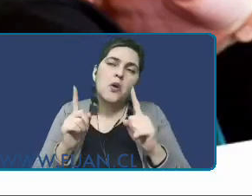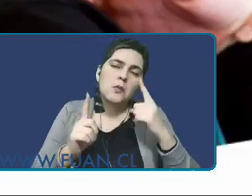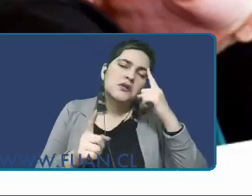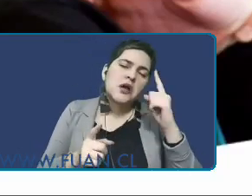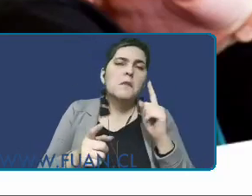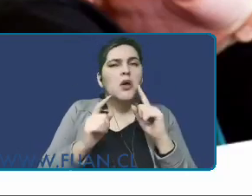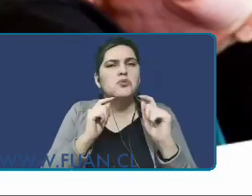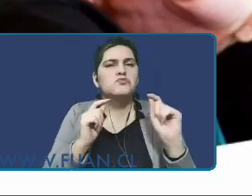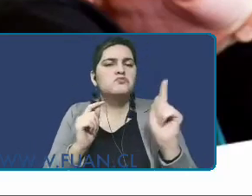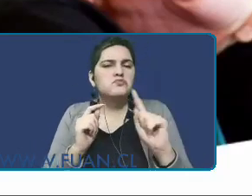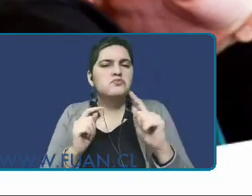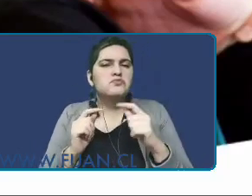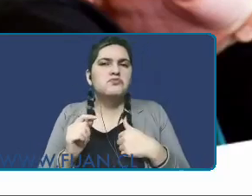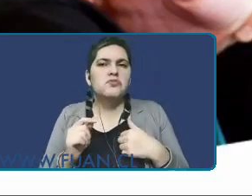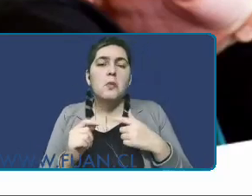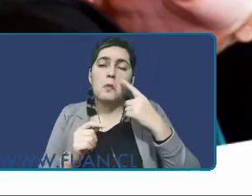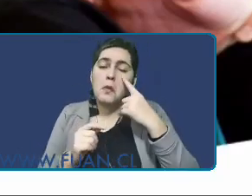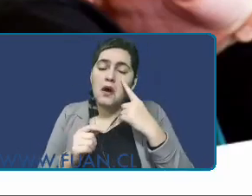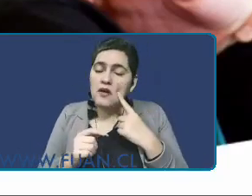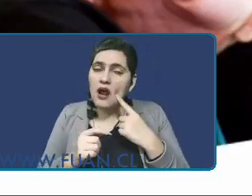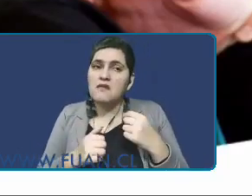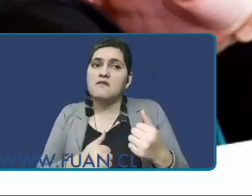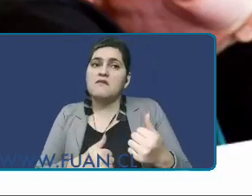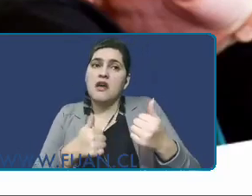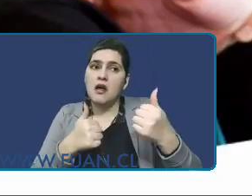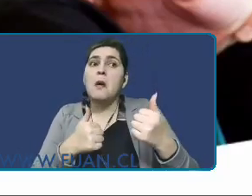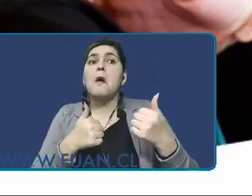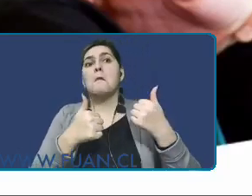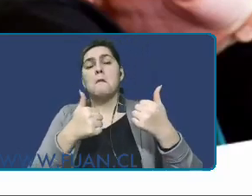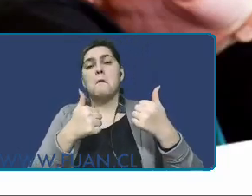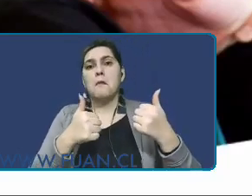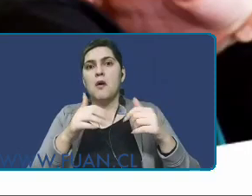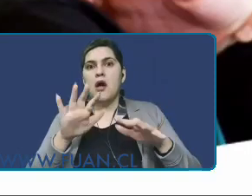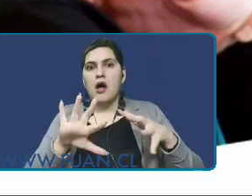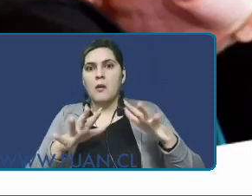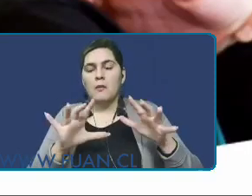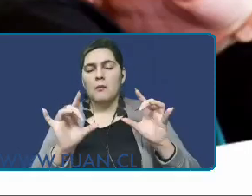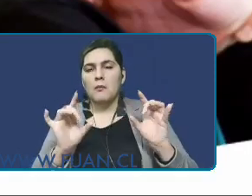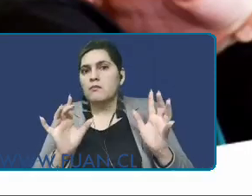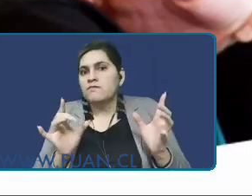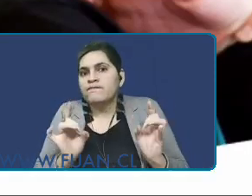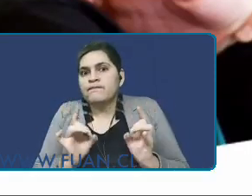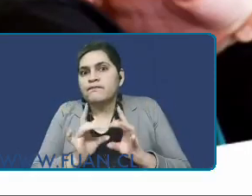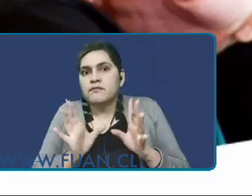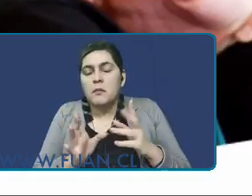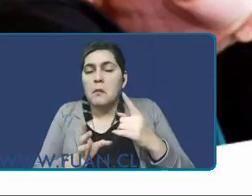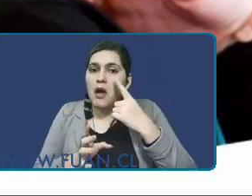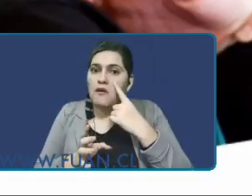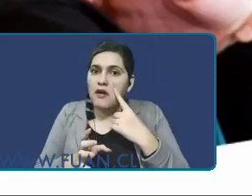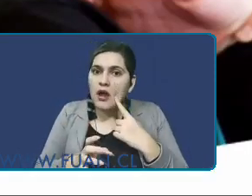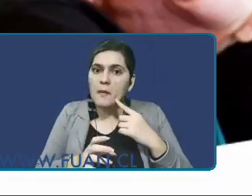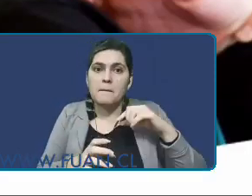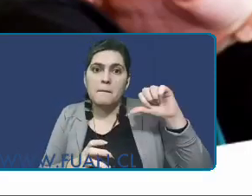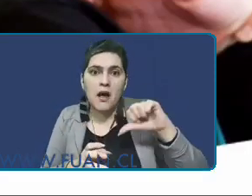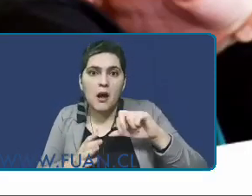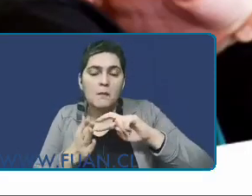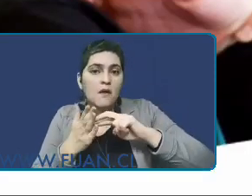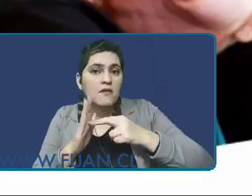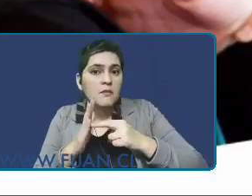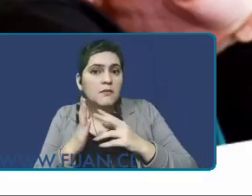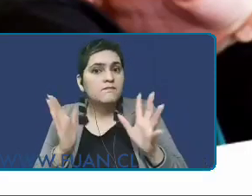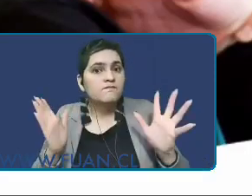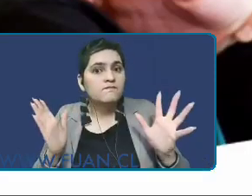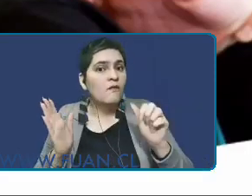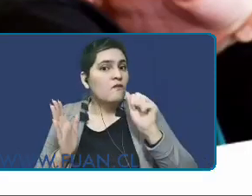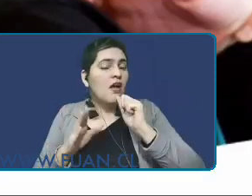sea, voy a probar si le hace bien y si le hace bien, fantástico, pero me dijeron que si al probarla voy a tener problemas, a veces no se les dice.